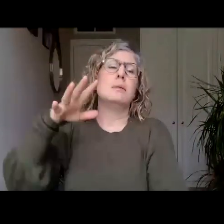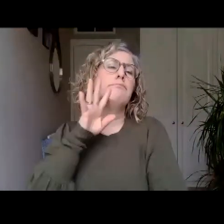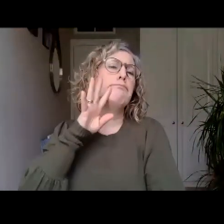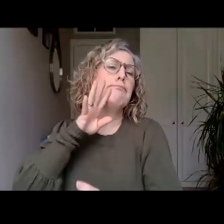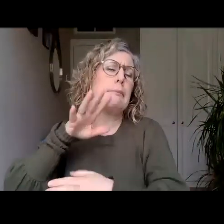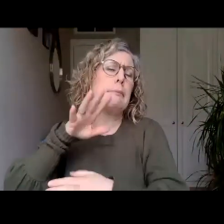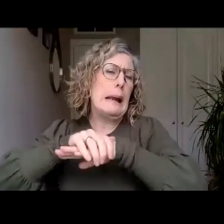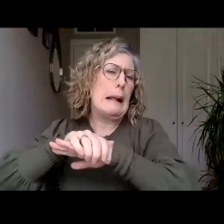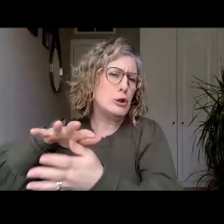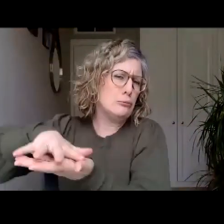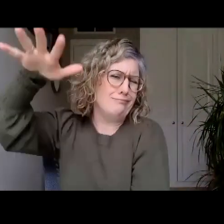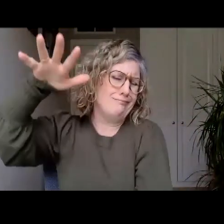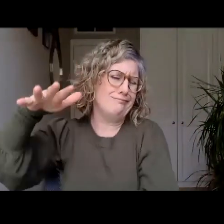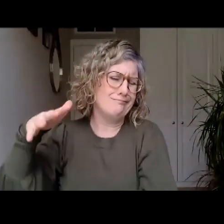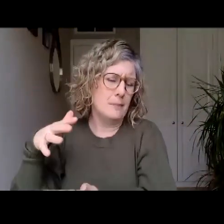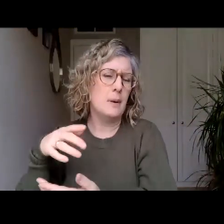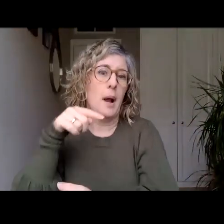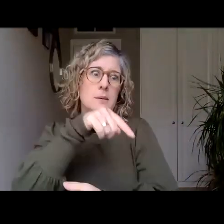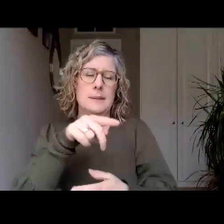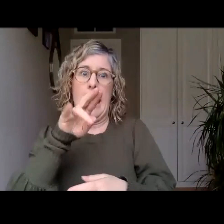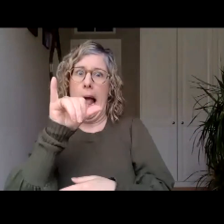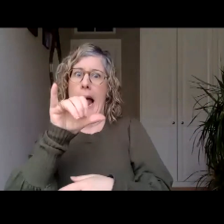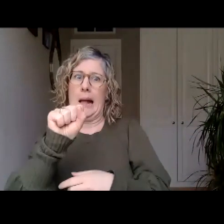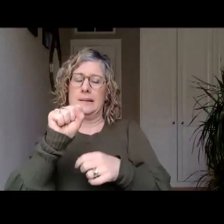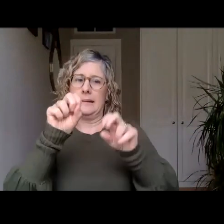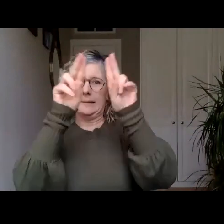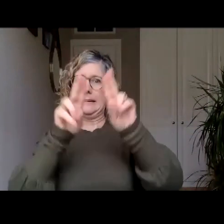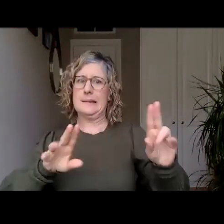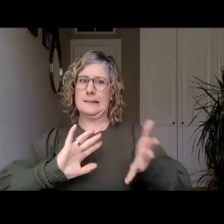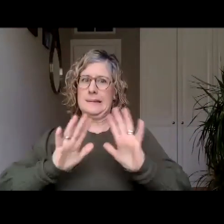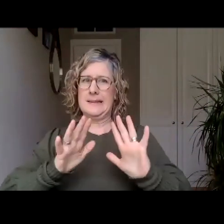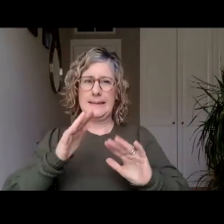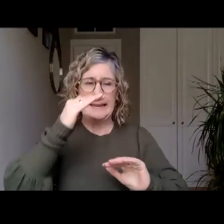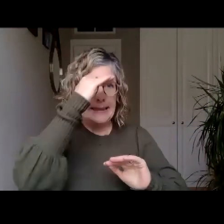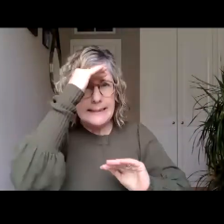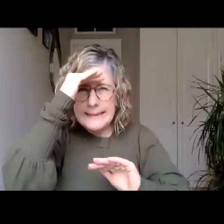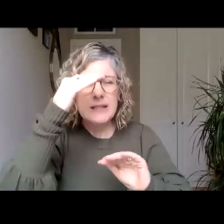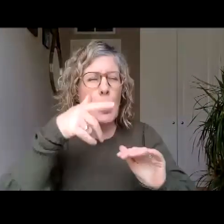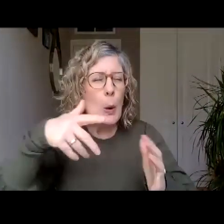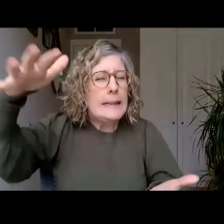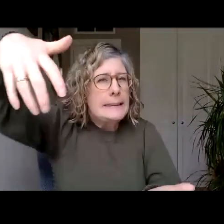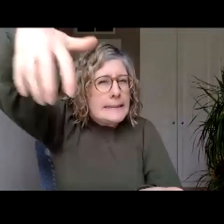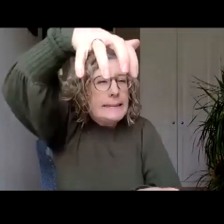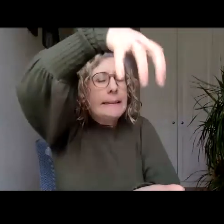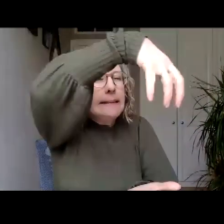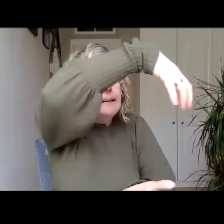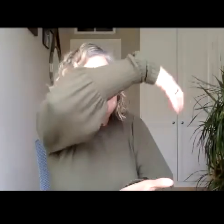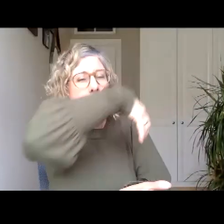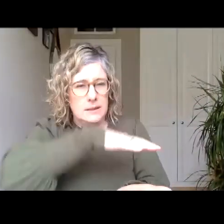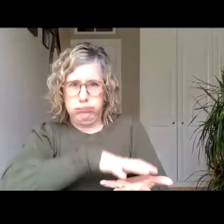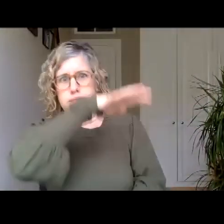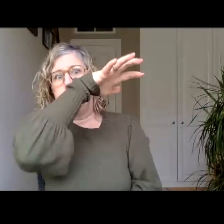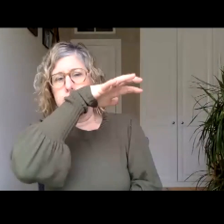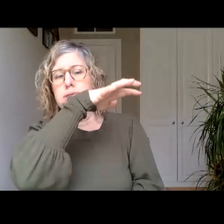es un proyecto en el que seguimos trabajando, a que necesitamos, por